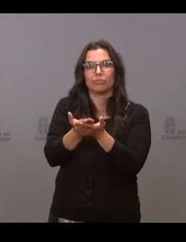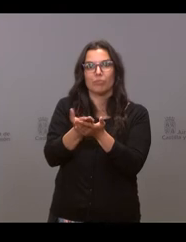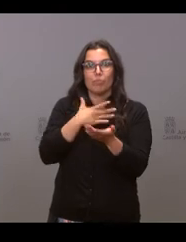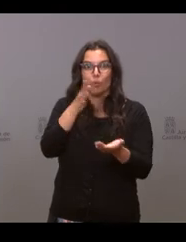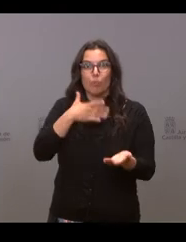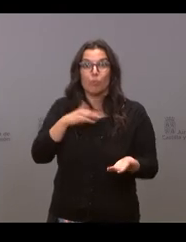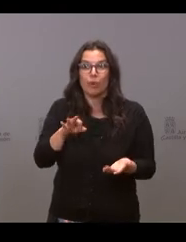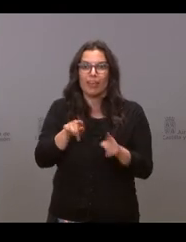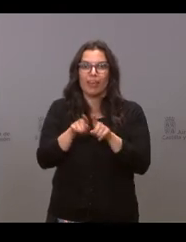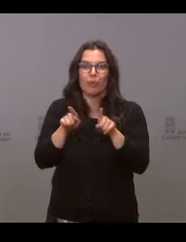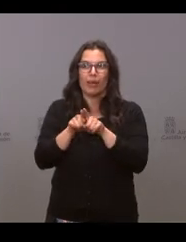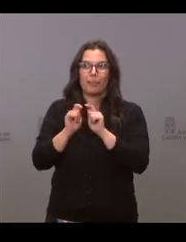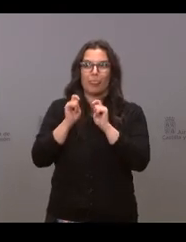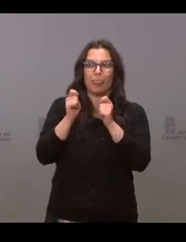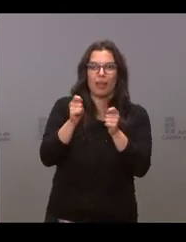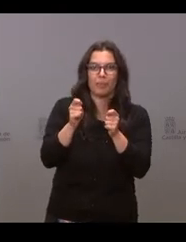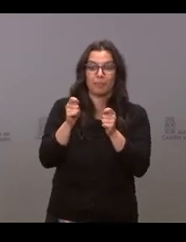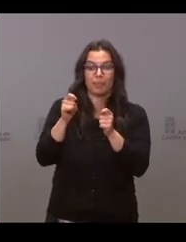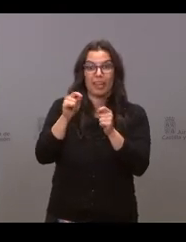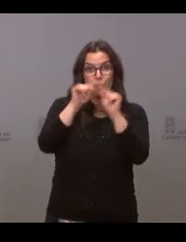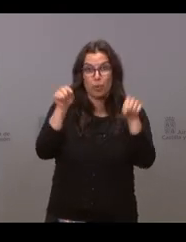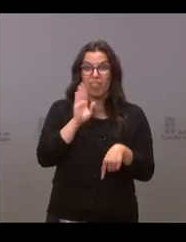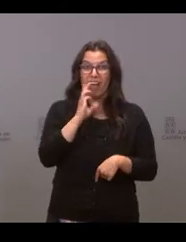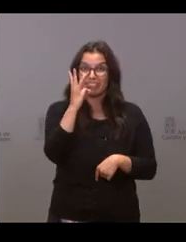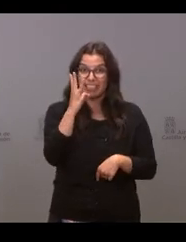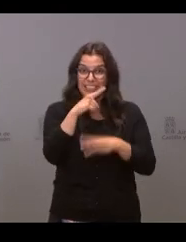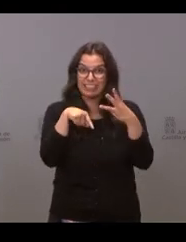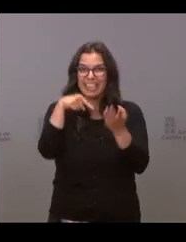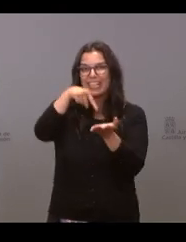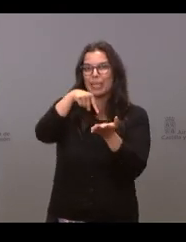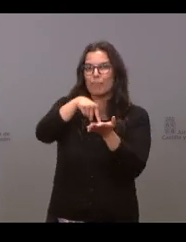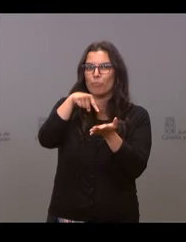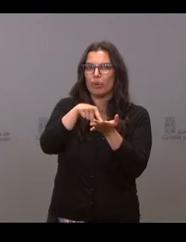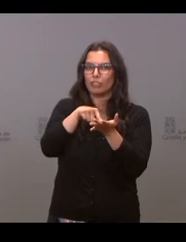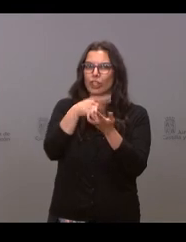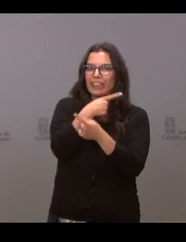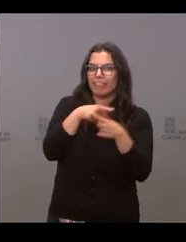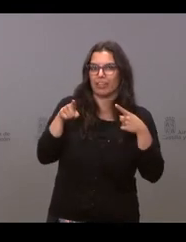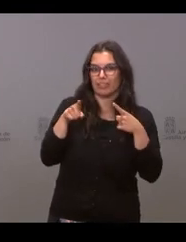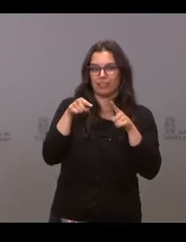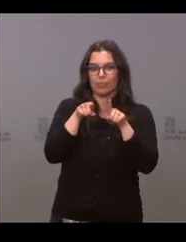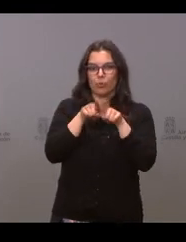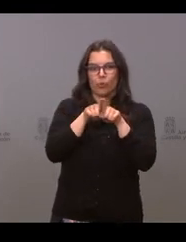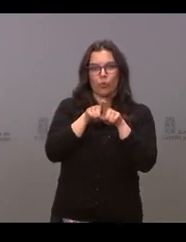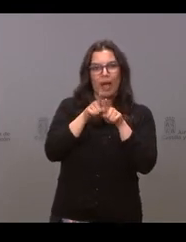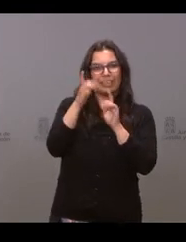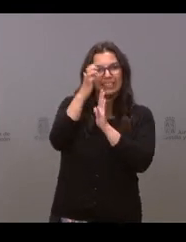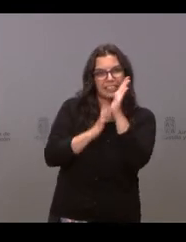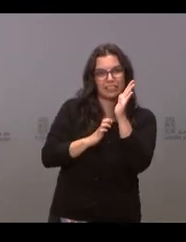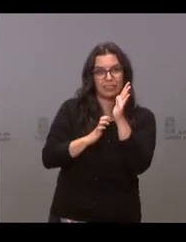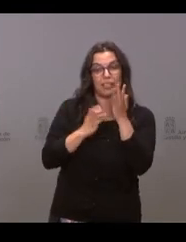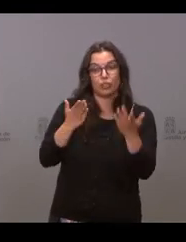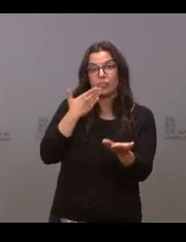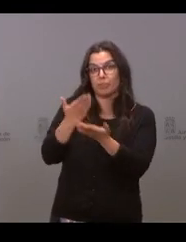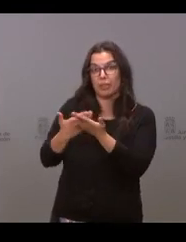fiscalidad en esas provincias diferenciadas más favorable y lo que le solicitamos al